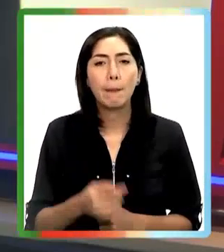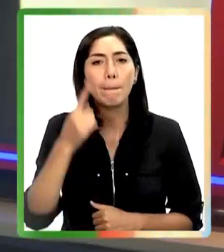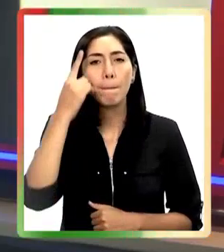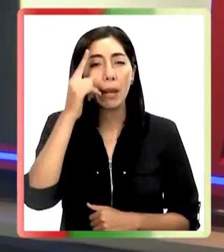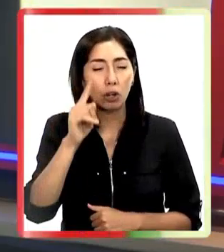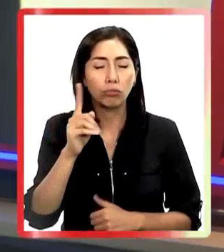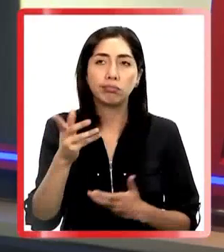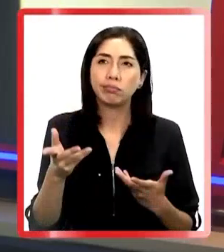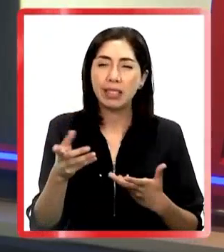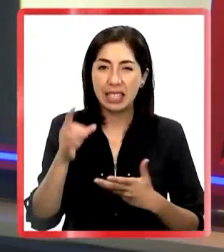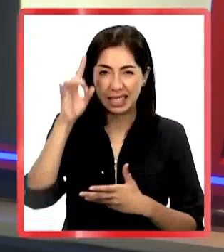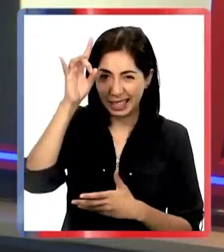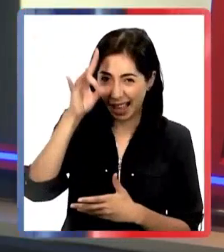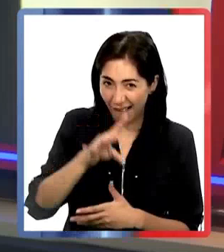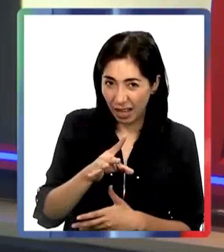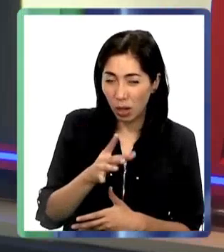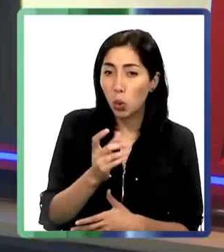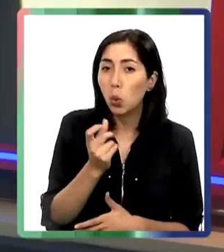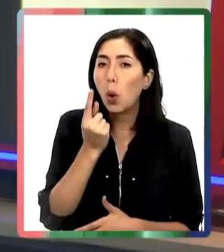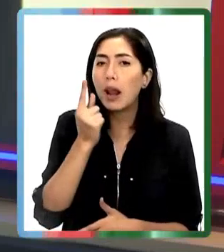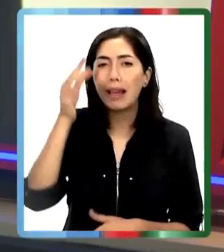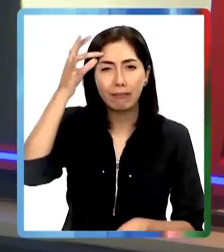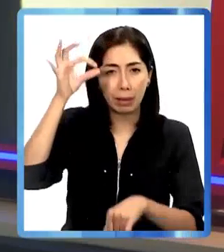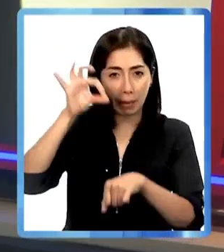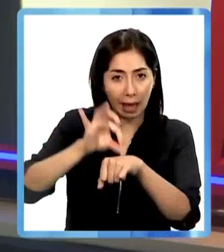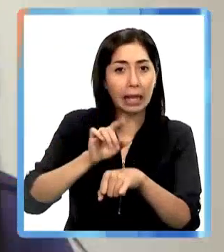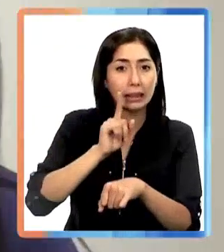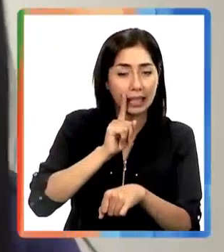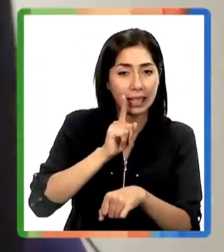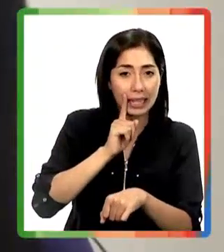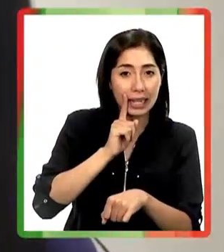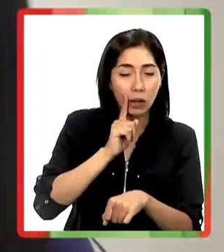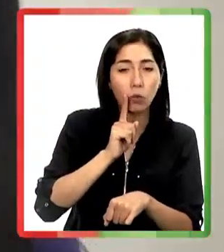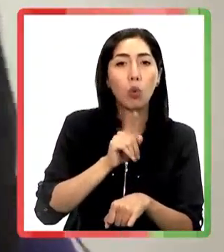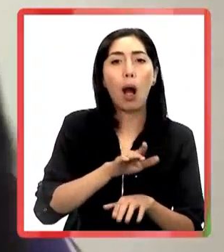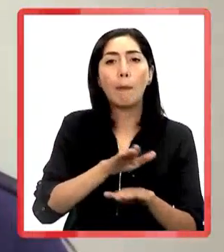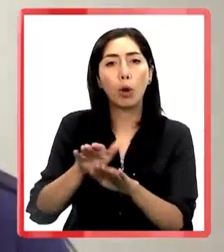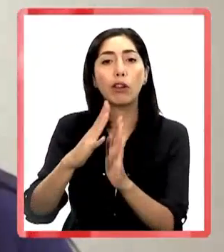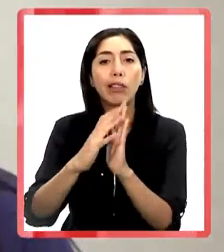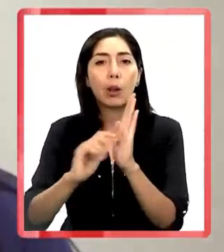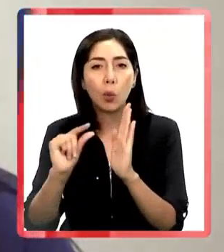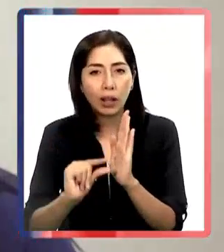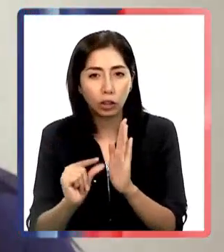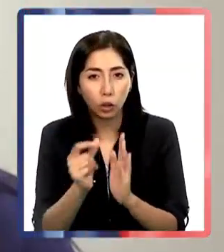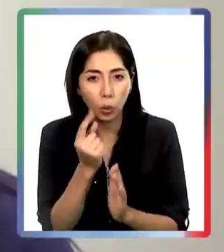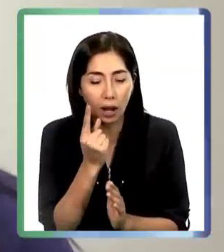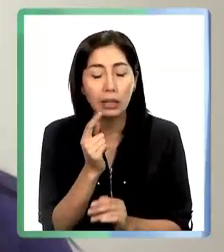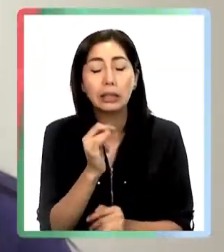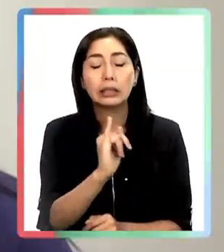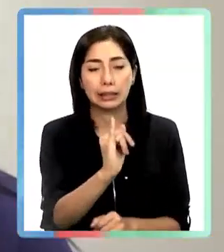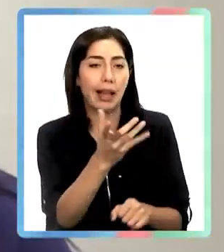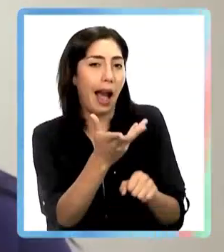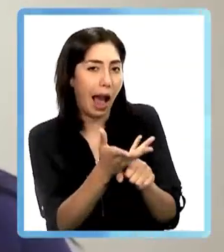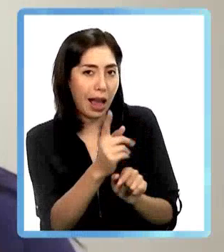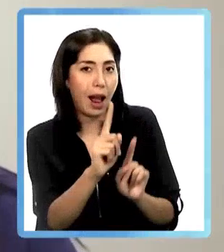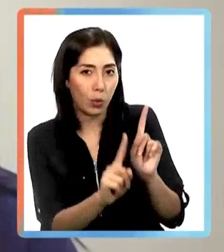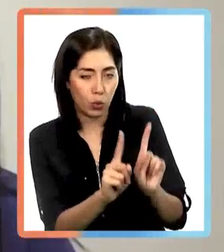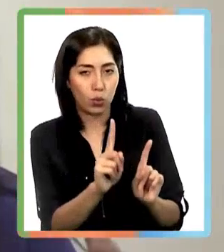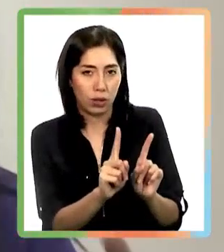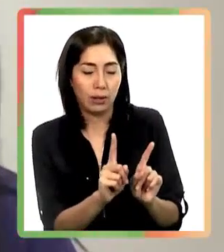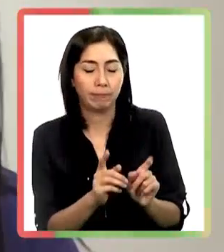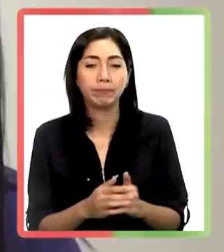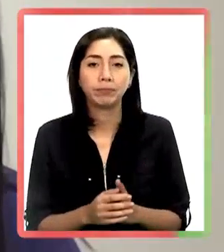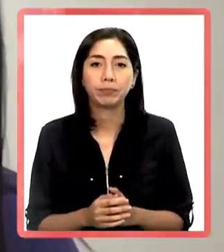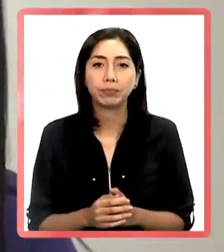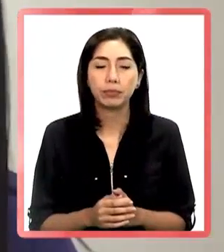sabe de alguna manera cuáles son las enfermedades que tienen algún tipo de cobertura? Sí, efectivamente tenemos algunas enfermedades que están cubiertas, que podrían asociarse